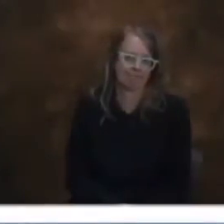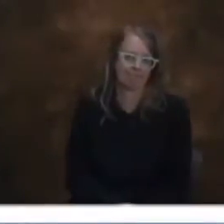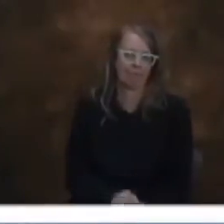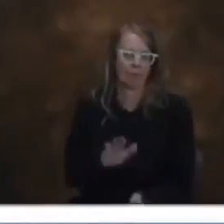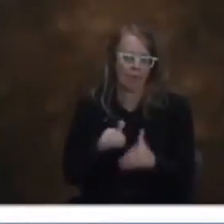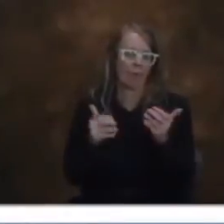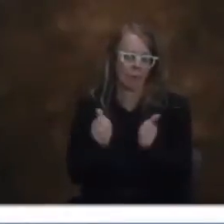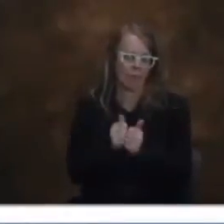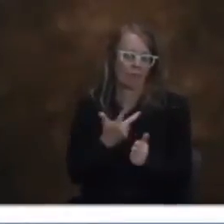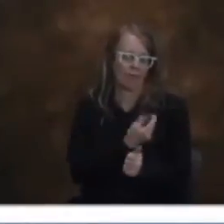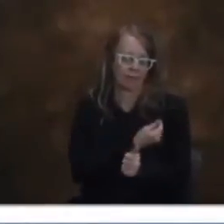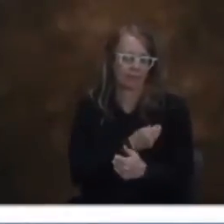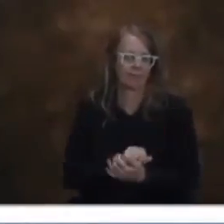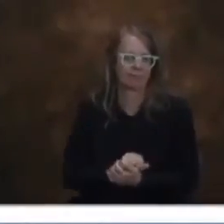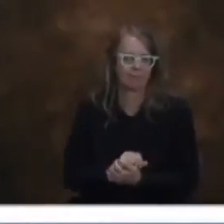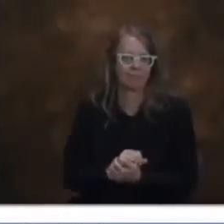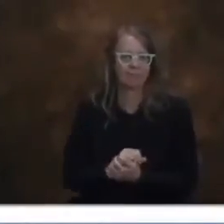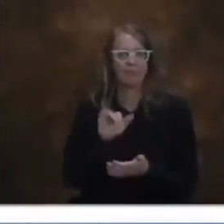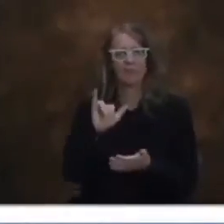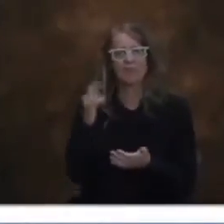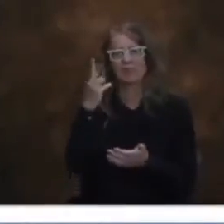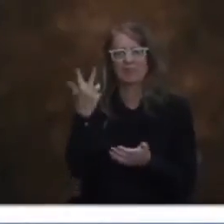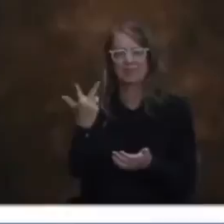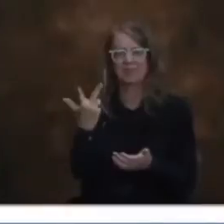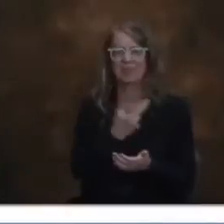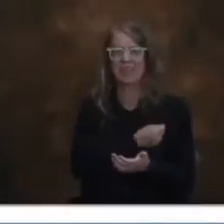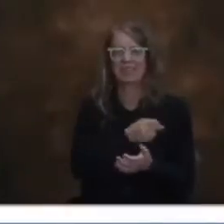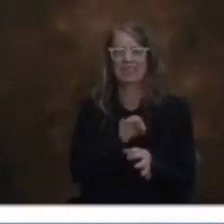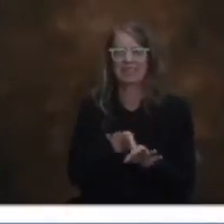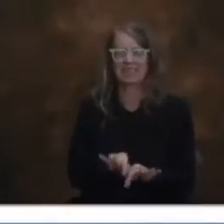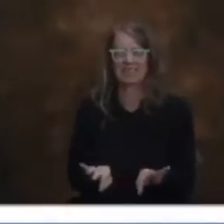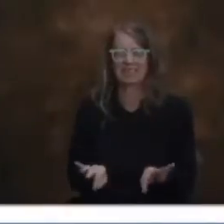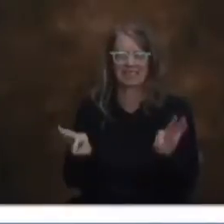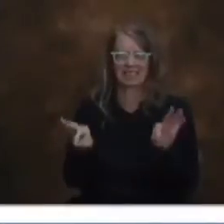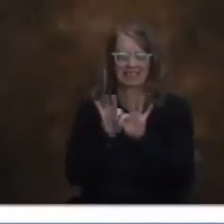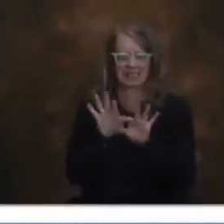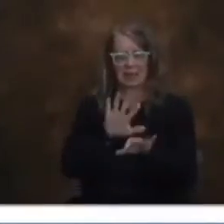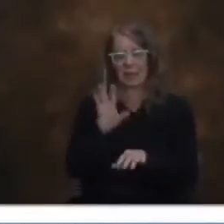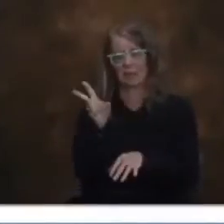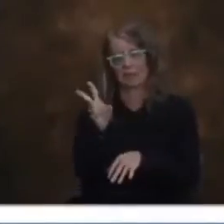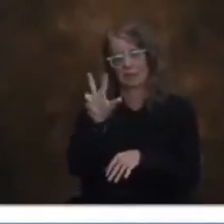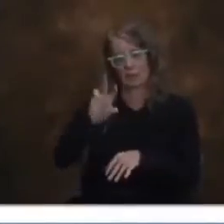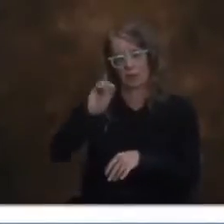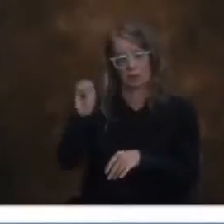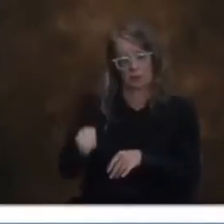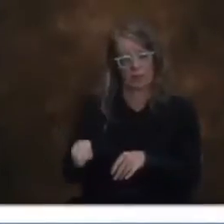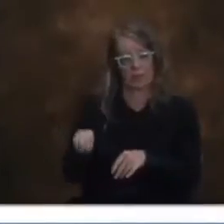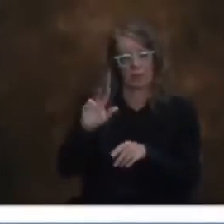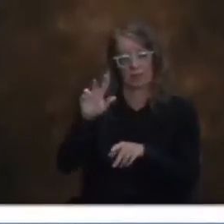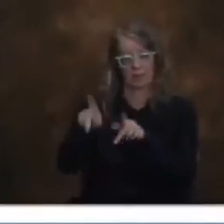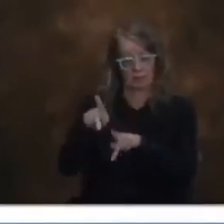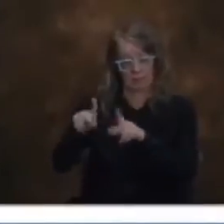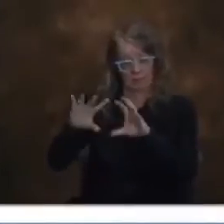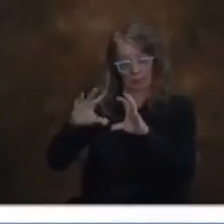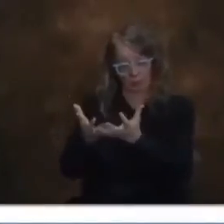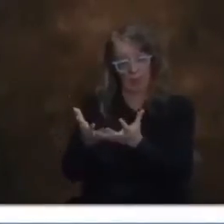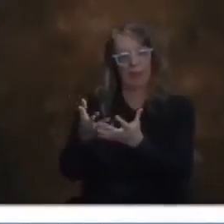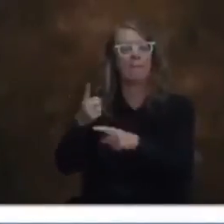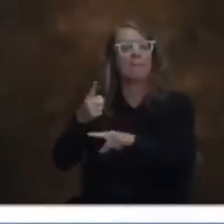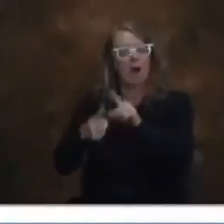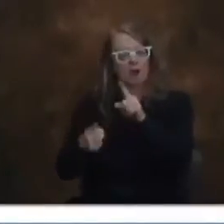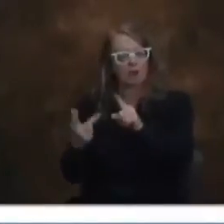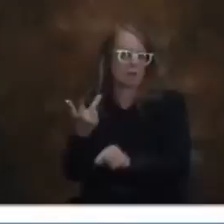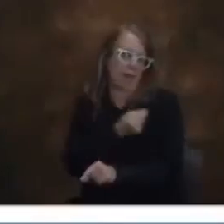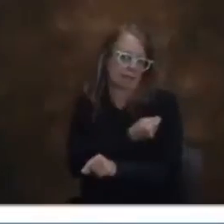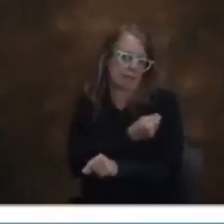de nuevo esta es la razón por la que las vacunas son tan importantes actualmente el 63% de nuestra población